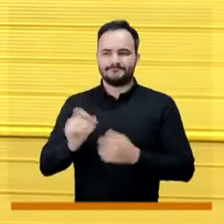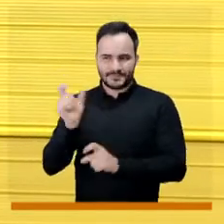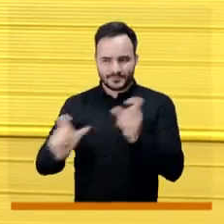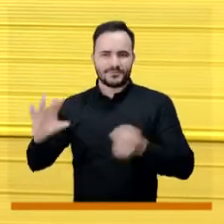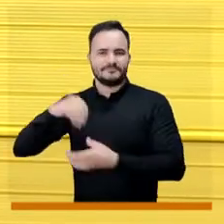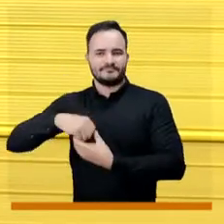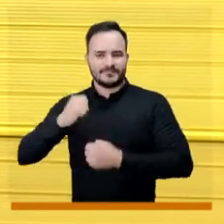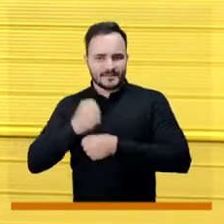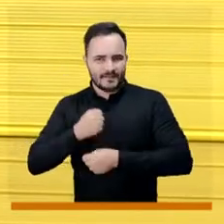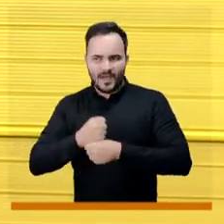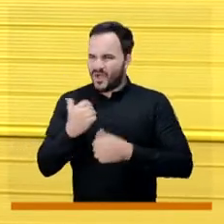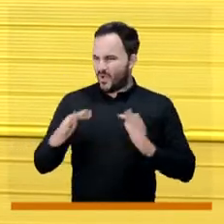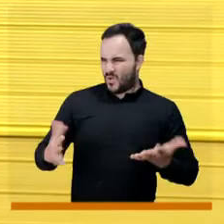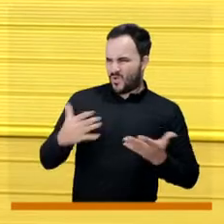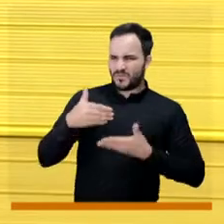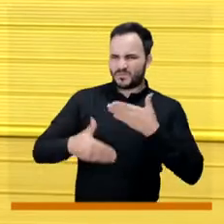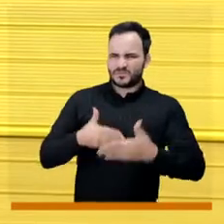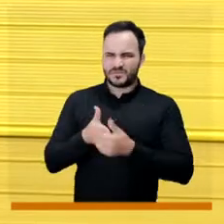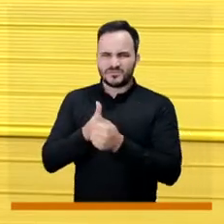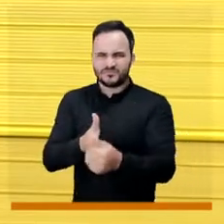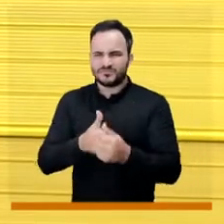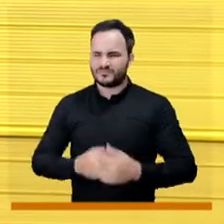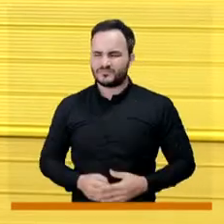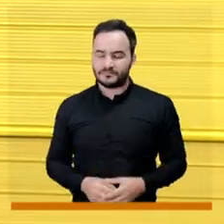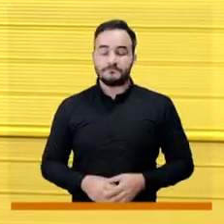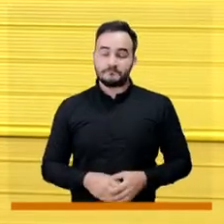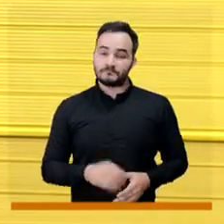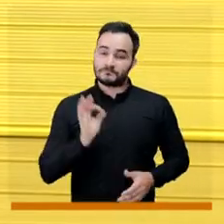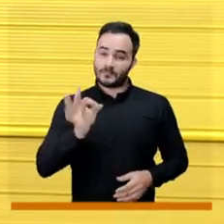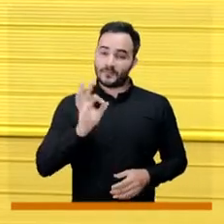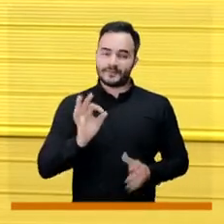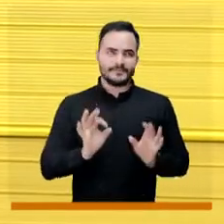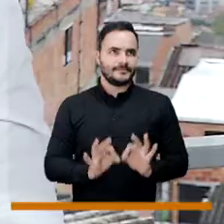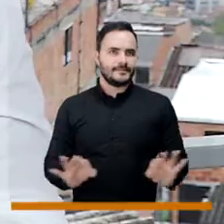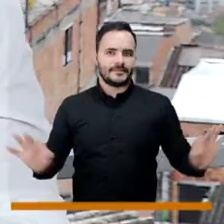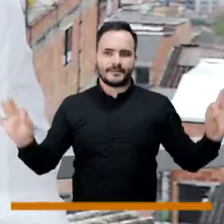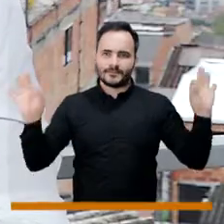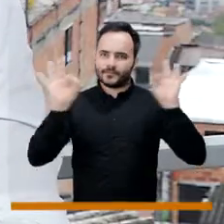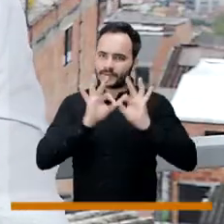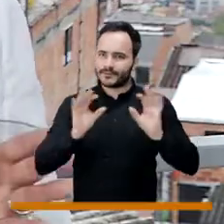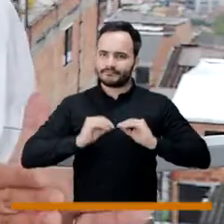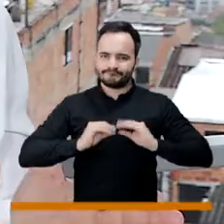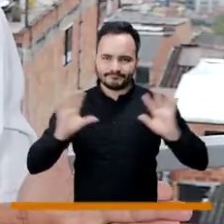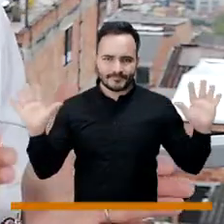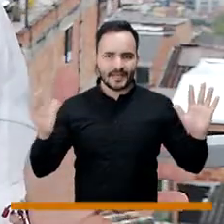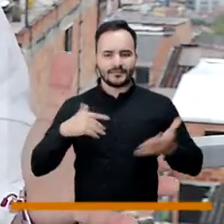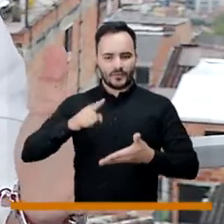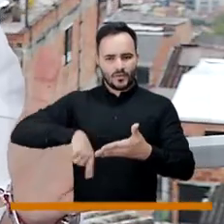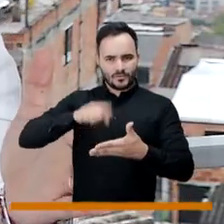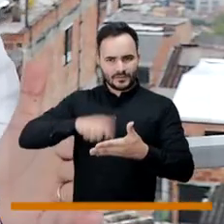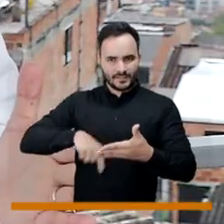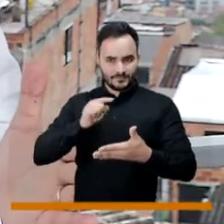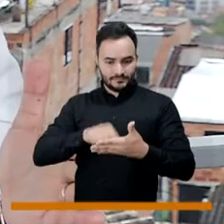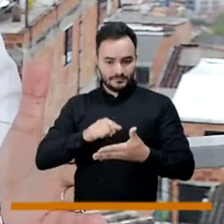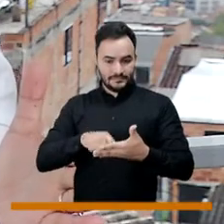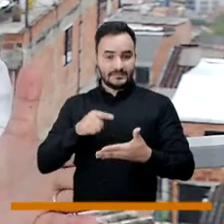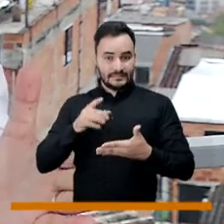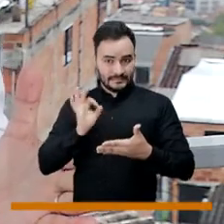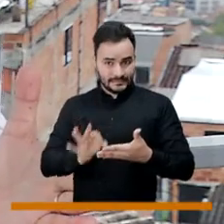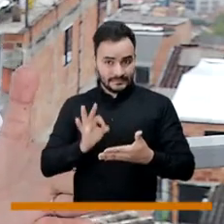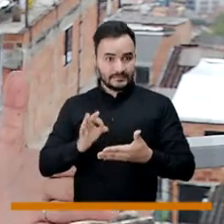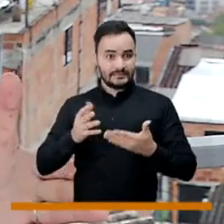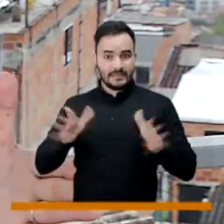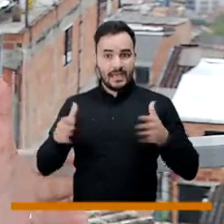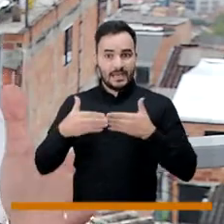se garantiza quiénes son las personas que forman parte del programa es fundamental y es la continuidad del contrato que